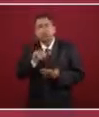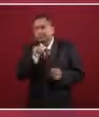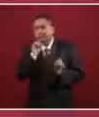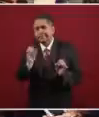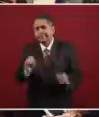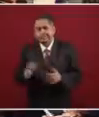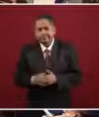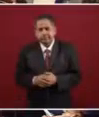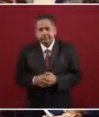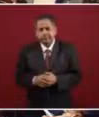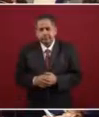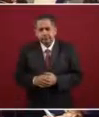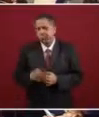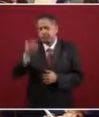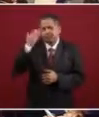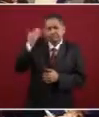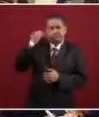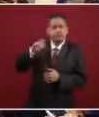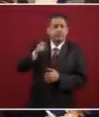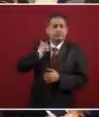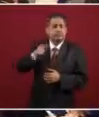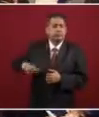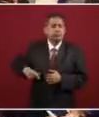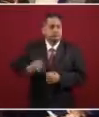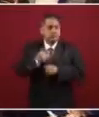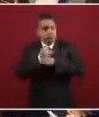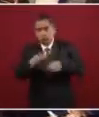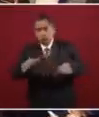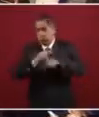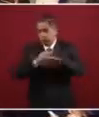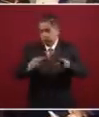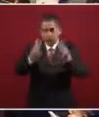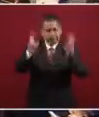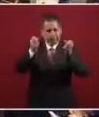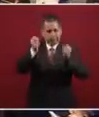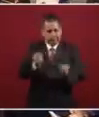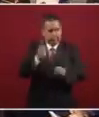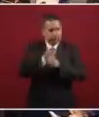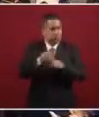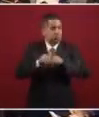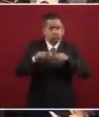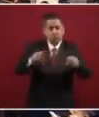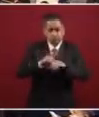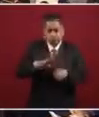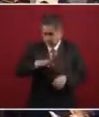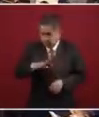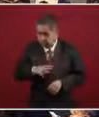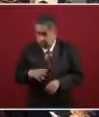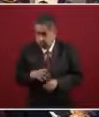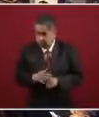¿Cuándo informaban sobre temas de seguridad?